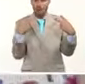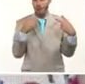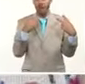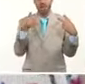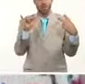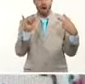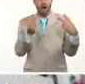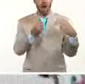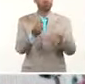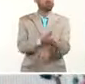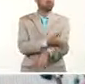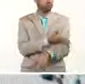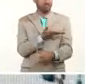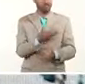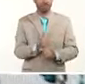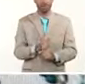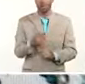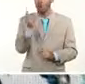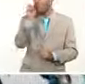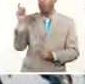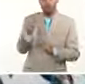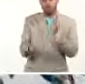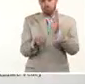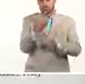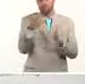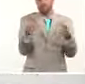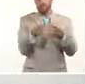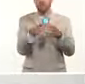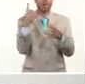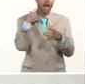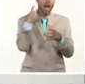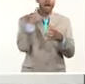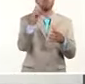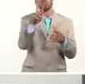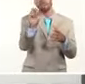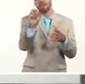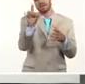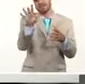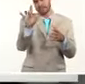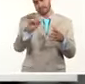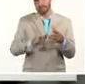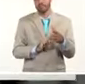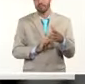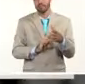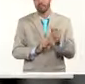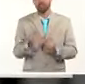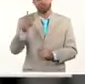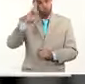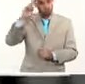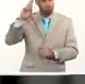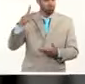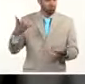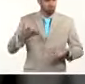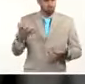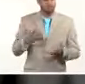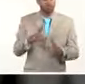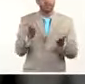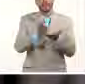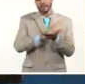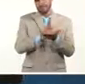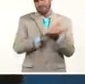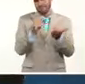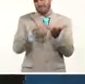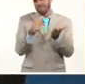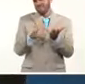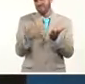instructor Lázaro creó el grupo teatral en el año 2015. Rememora que fue una petición de la editorial Gente Nueva